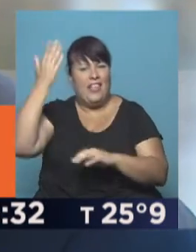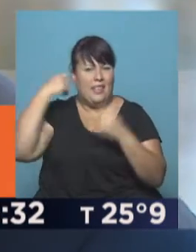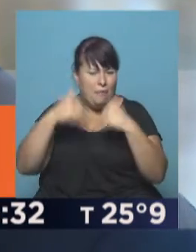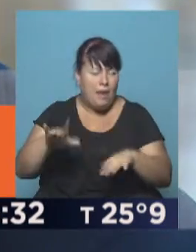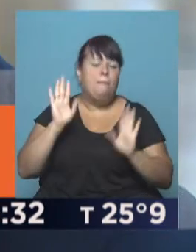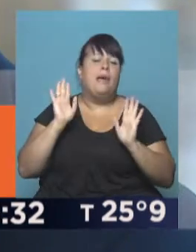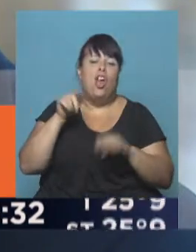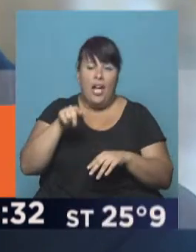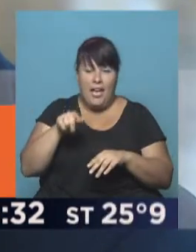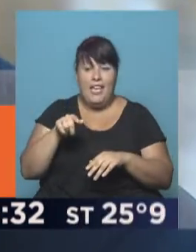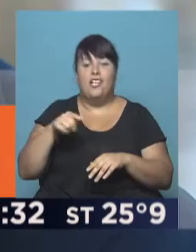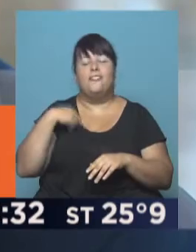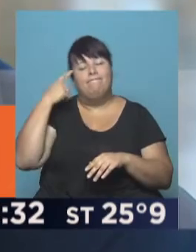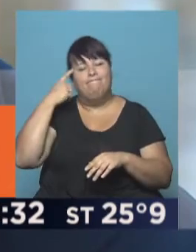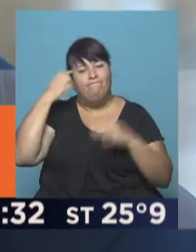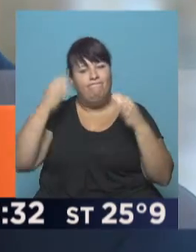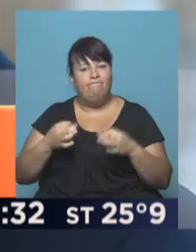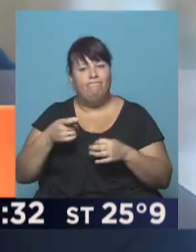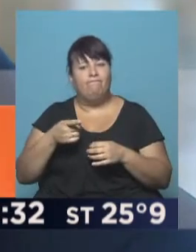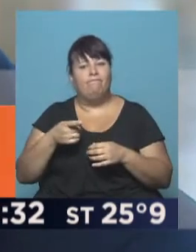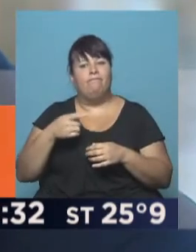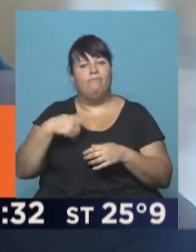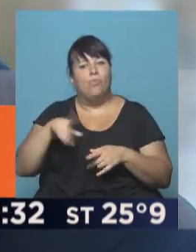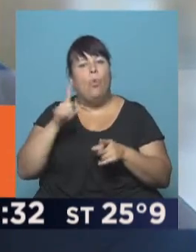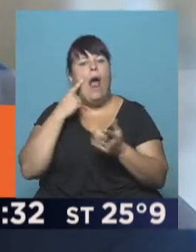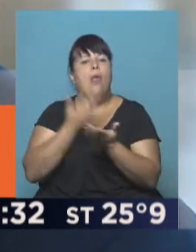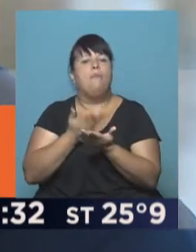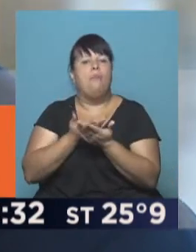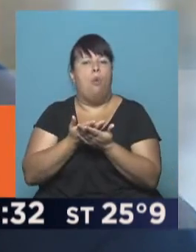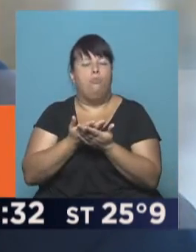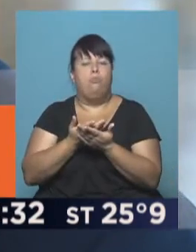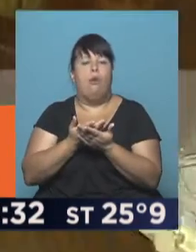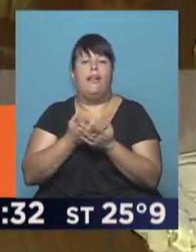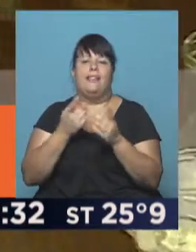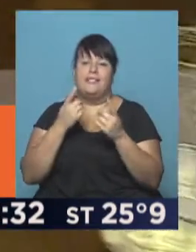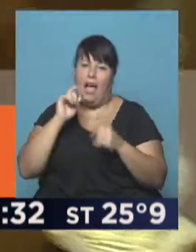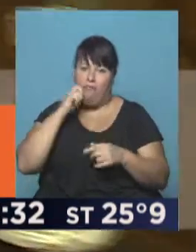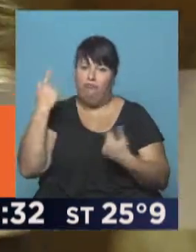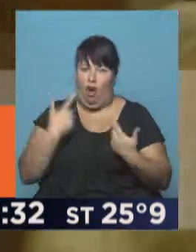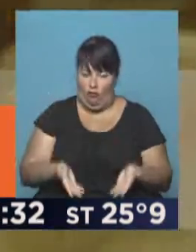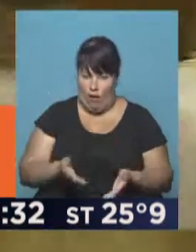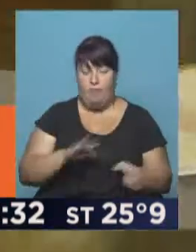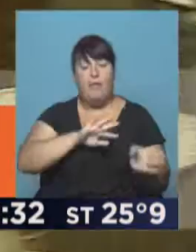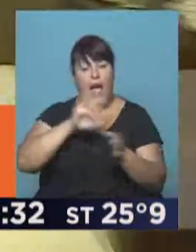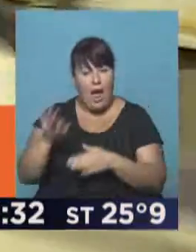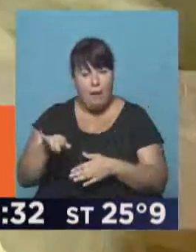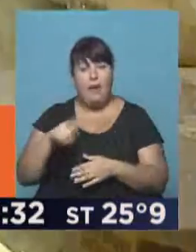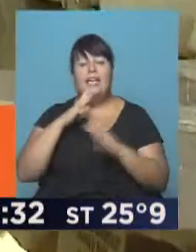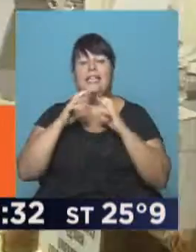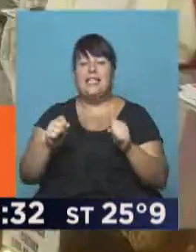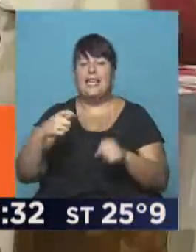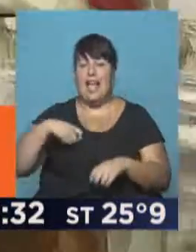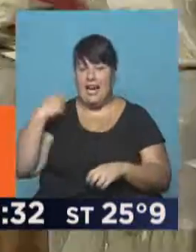pero que eso habíamos entendido que iba a ser una propuesta que iba a caer muy bien. Por otra parte, la